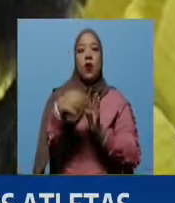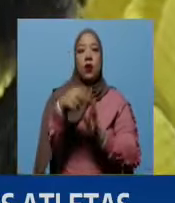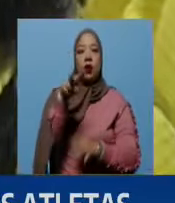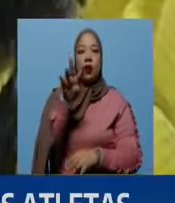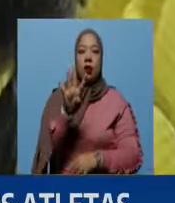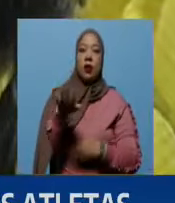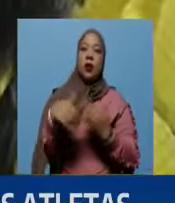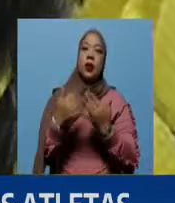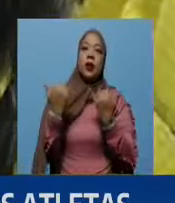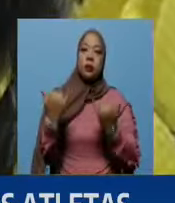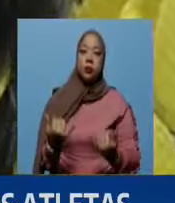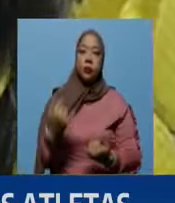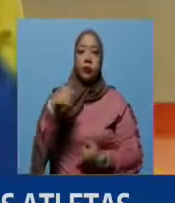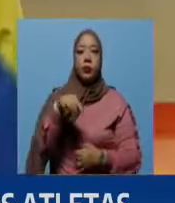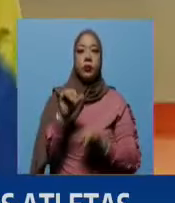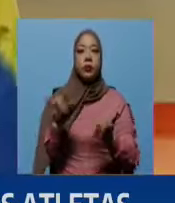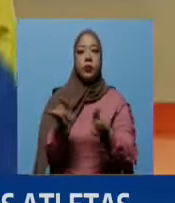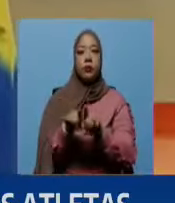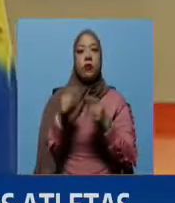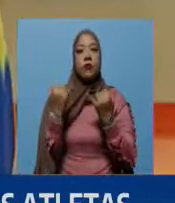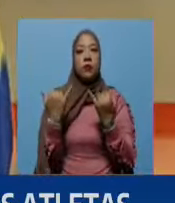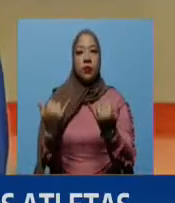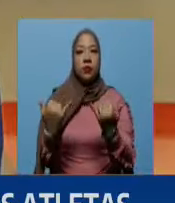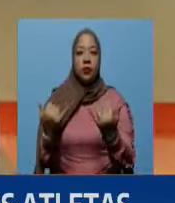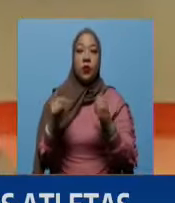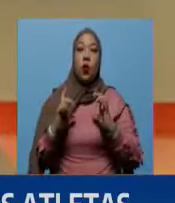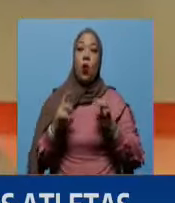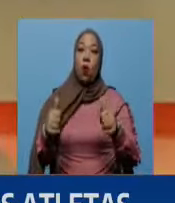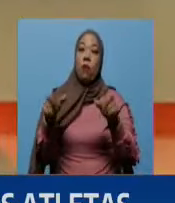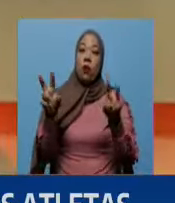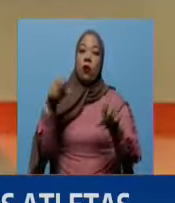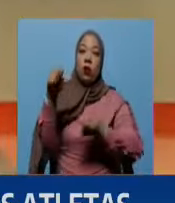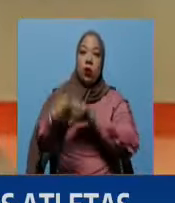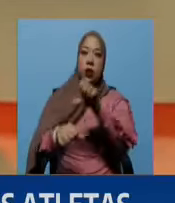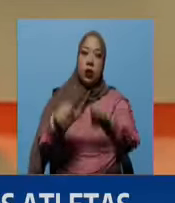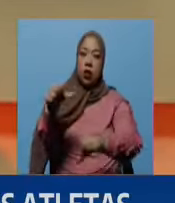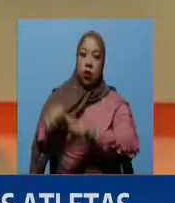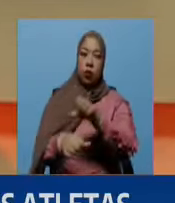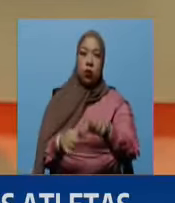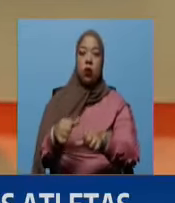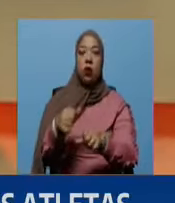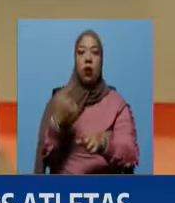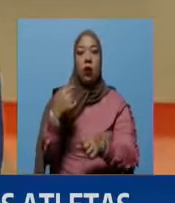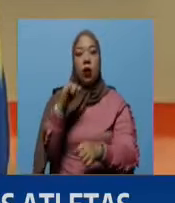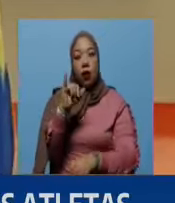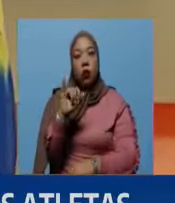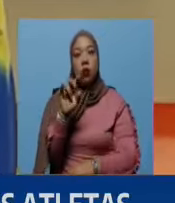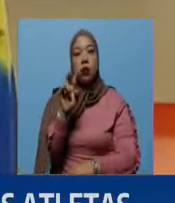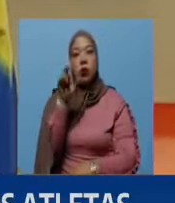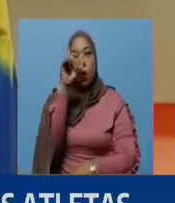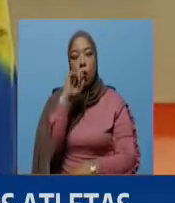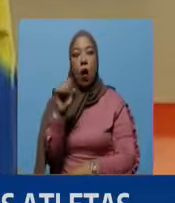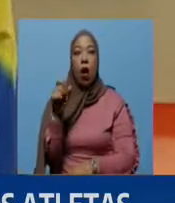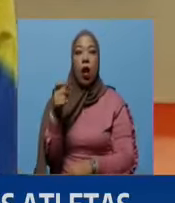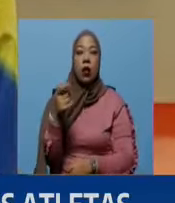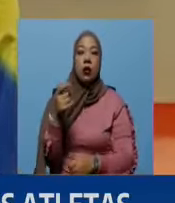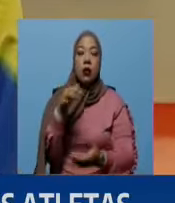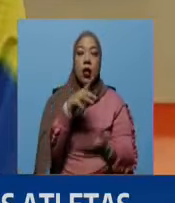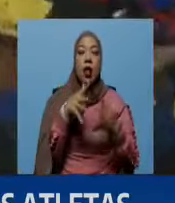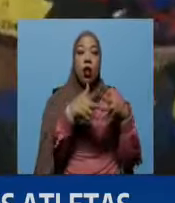2024, y hoy mismo a esta hora empieza el nuevo ciclo olímpico rumbo a Los Ángeles